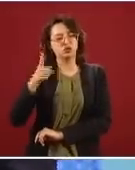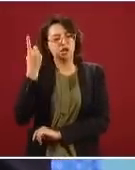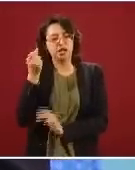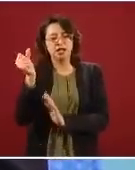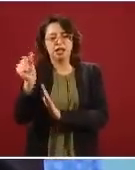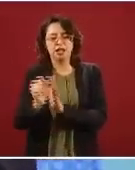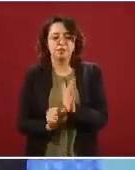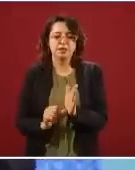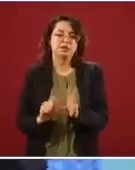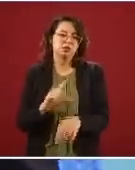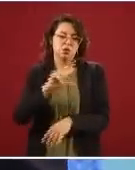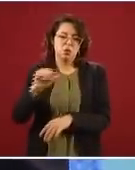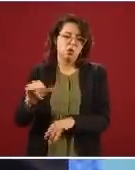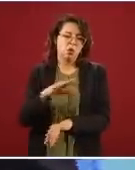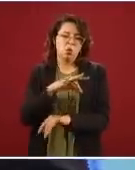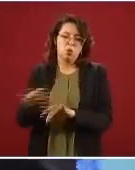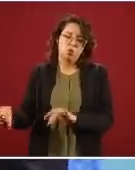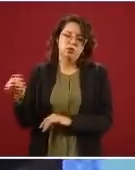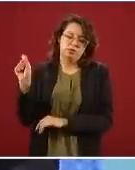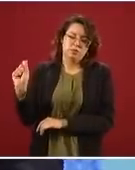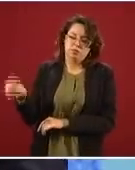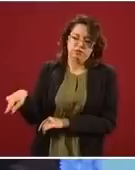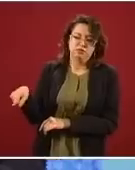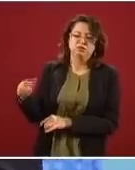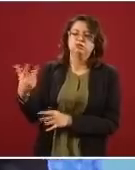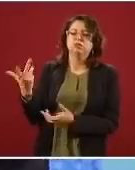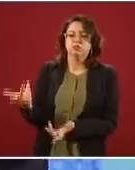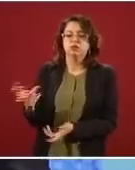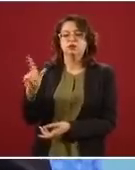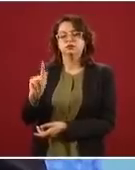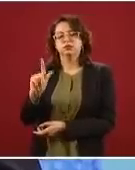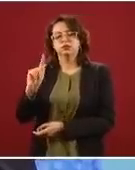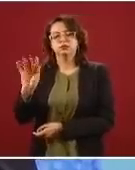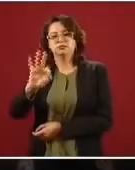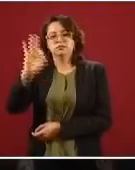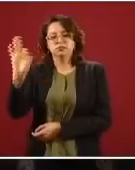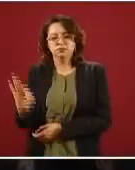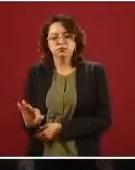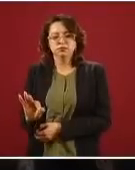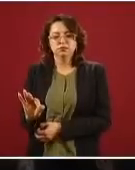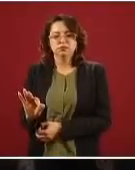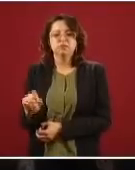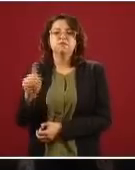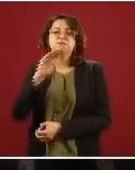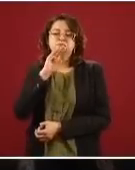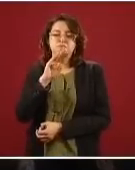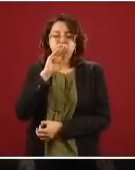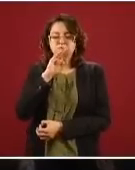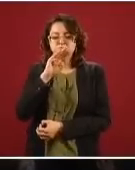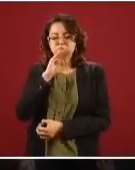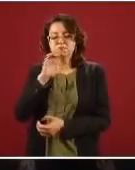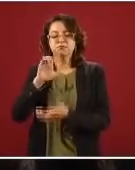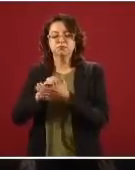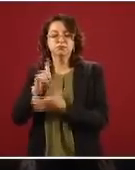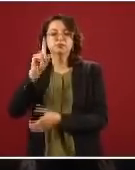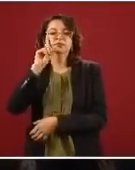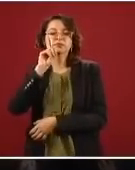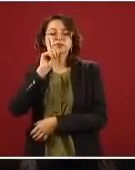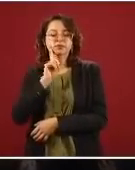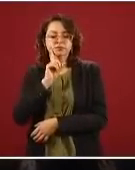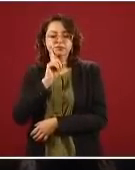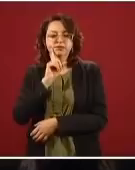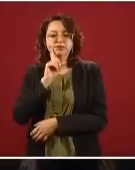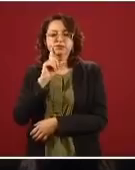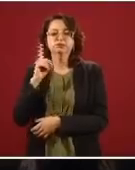el beneficiario, que es, como habíamos hablado, más del 70% una mamá o una esposa de